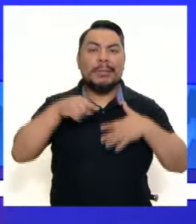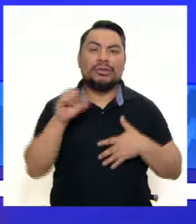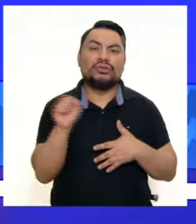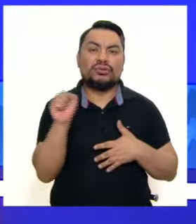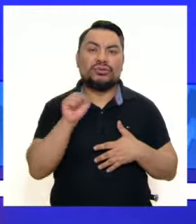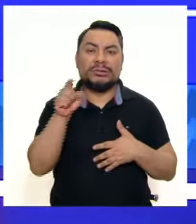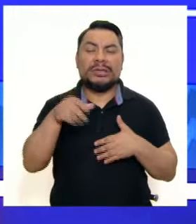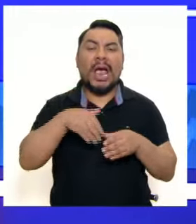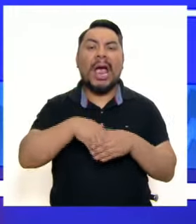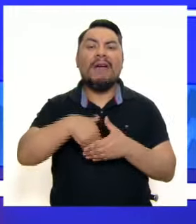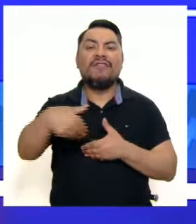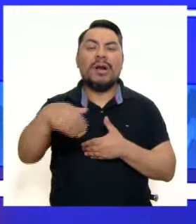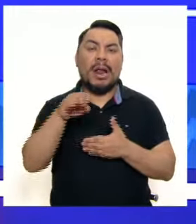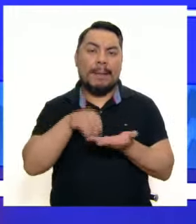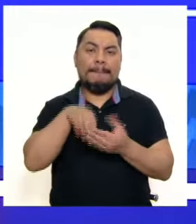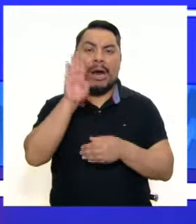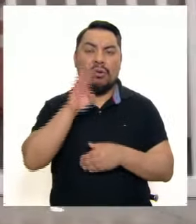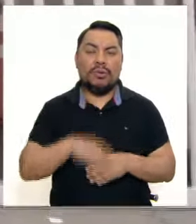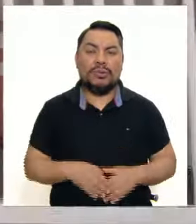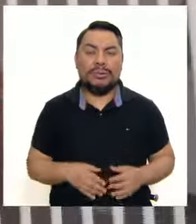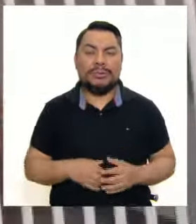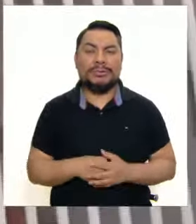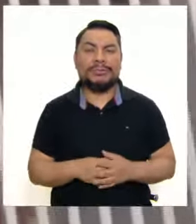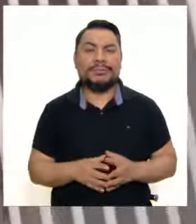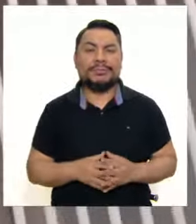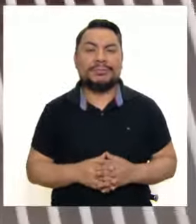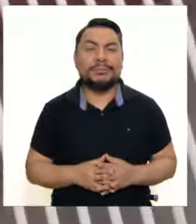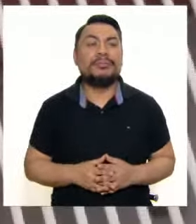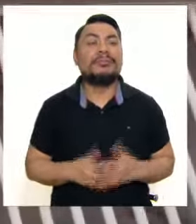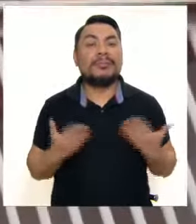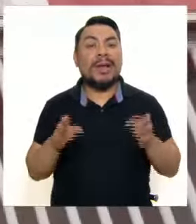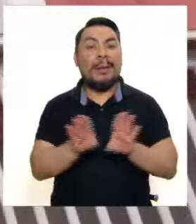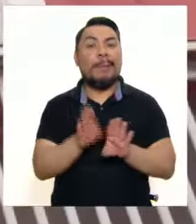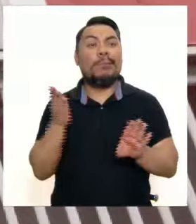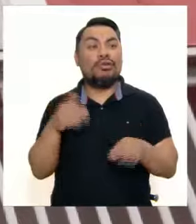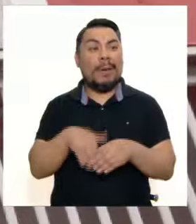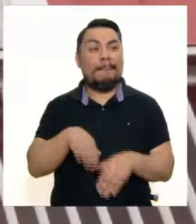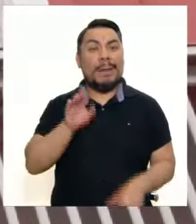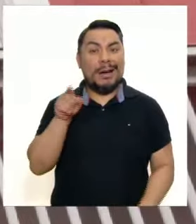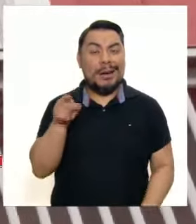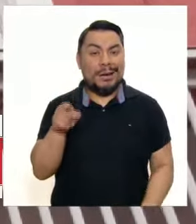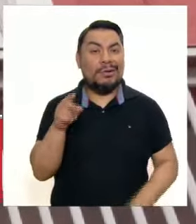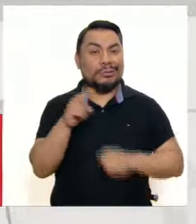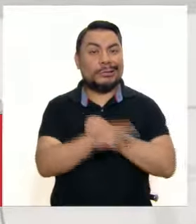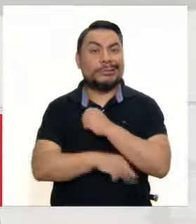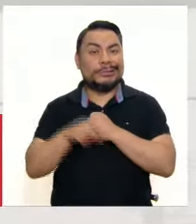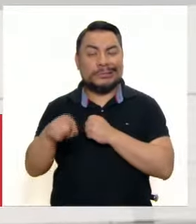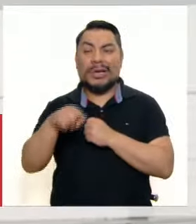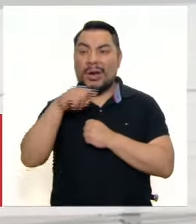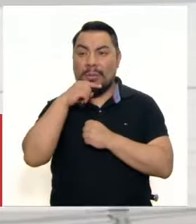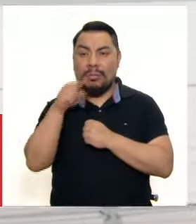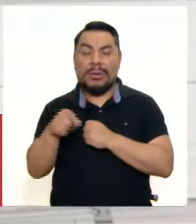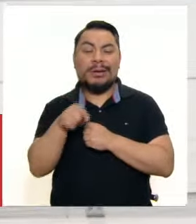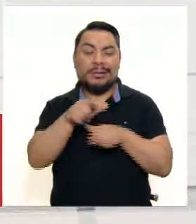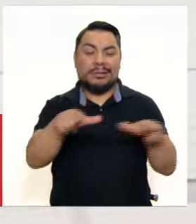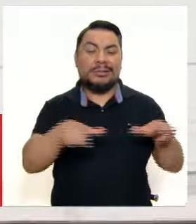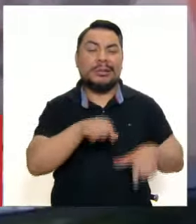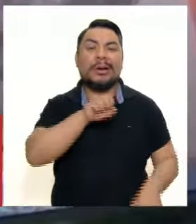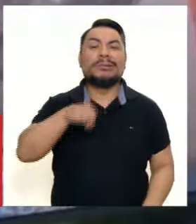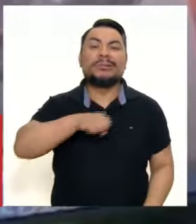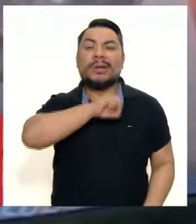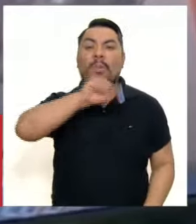en los exteriores de una agencia bancaria. Fue en la puerta de esta agencia del Banco de la Nación de San Juan del